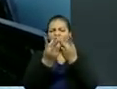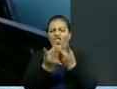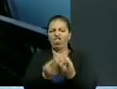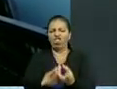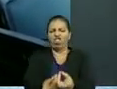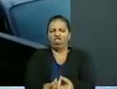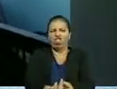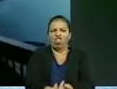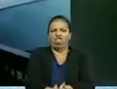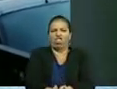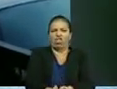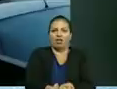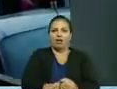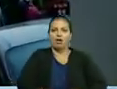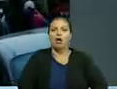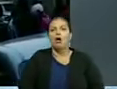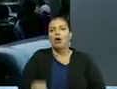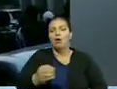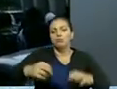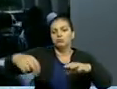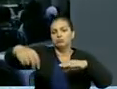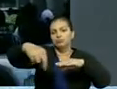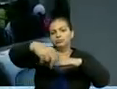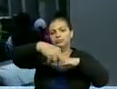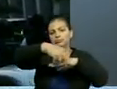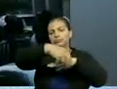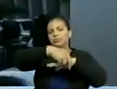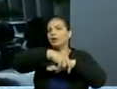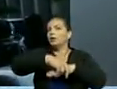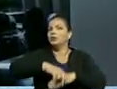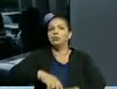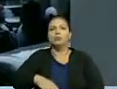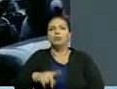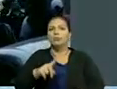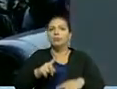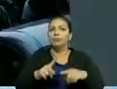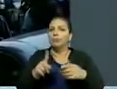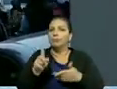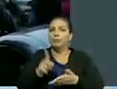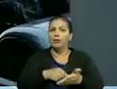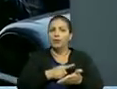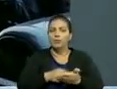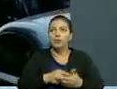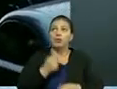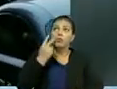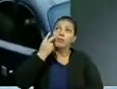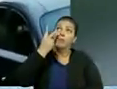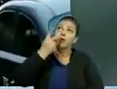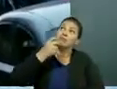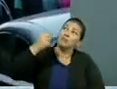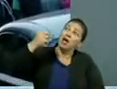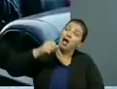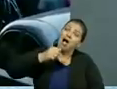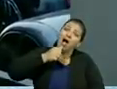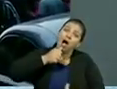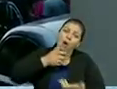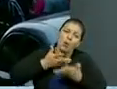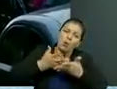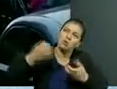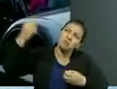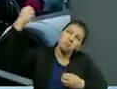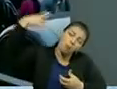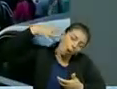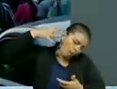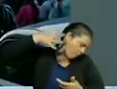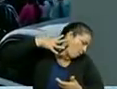vereda, porque aún sigue cayendo agua y esperan que no caiga de la parte superior algún tipo de escombro o